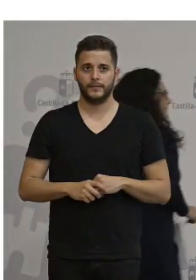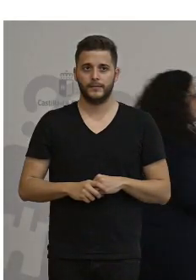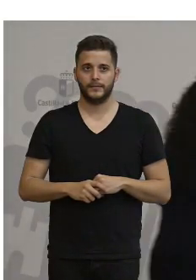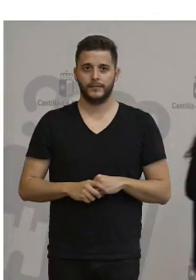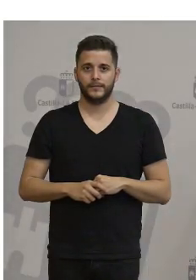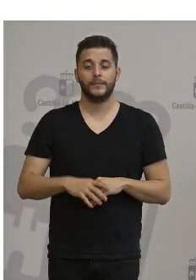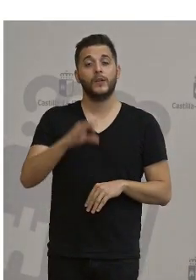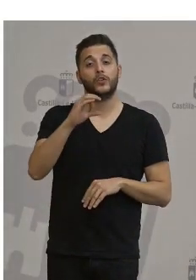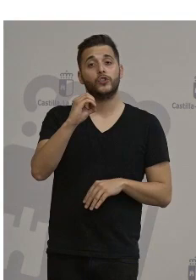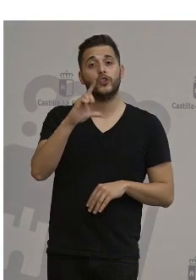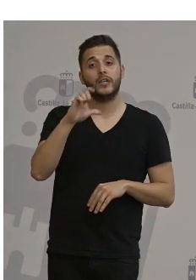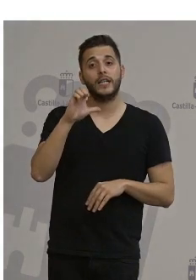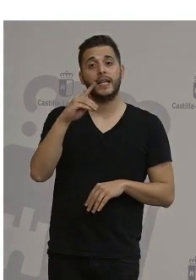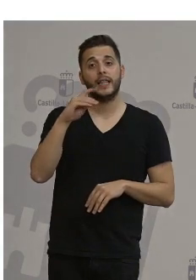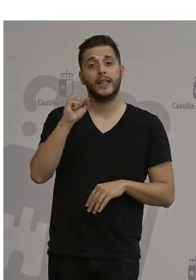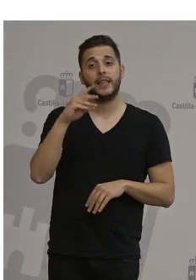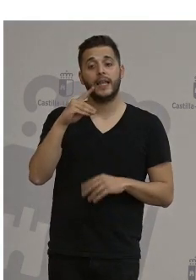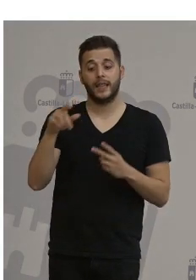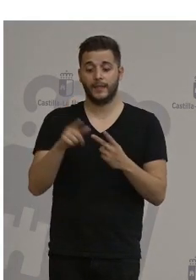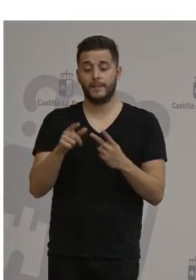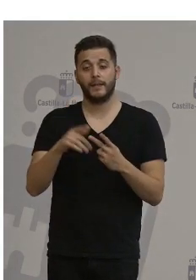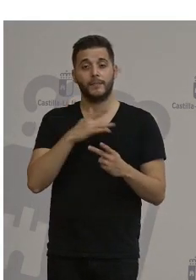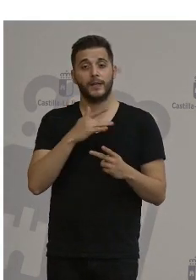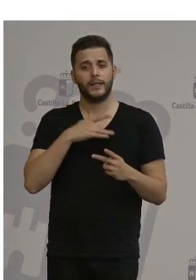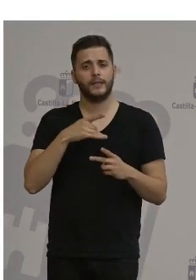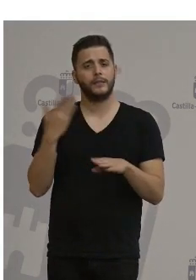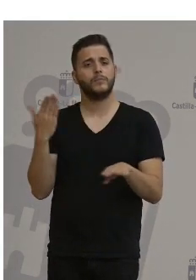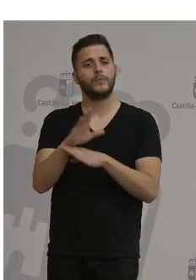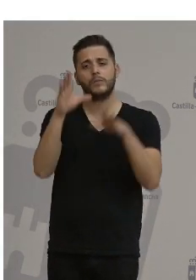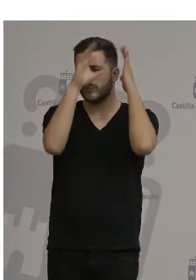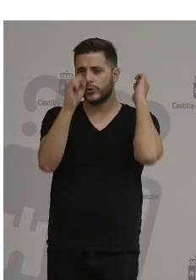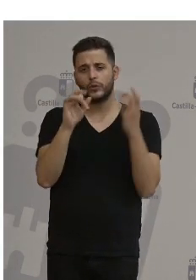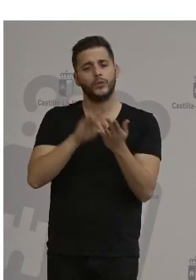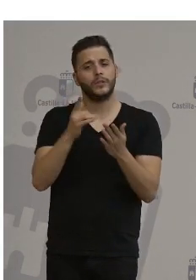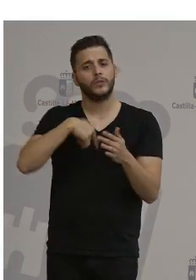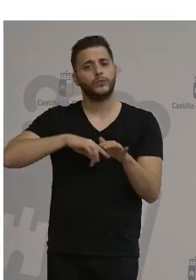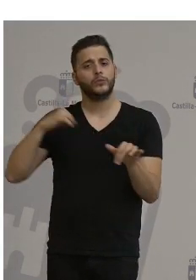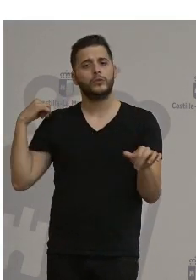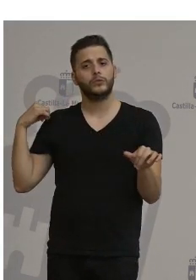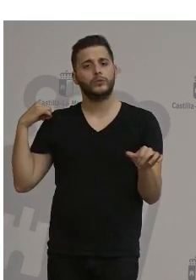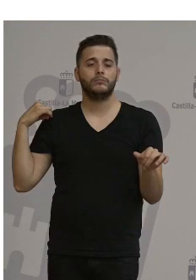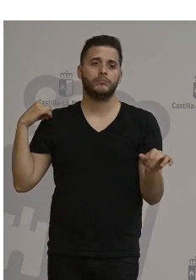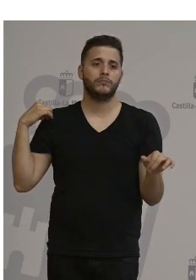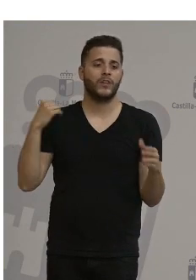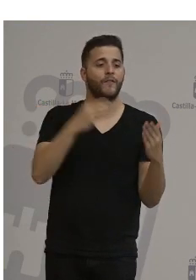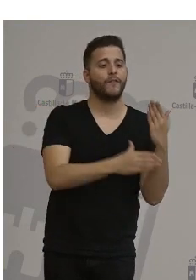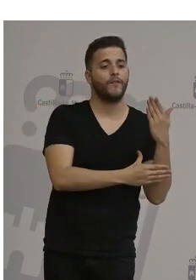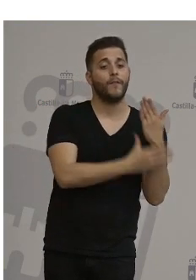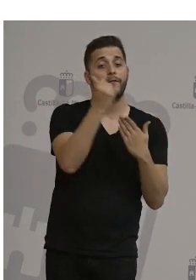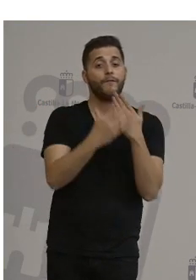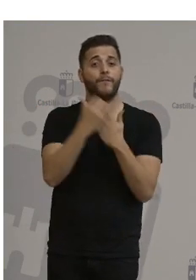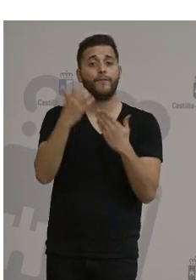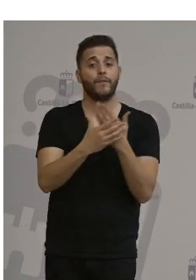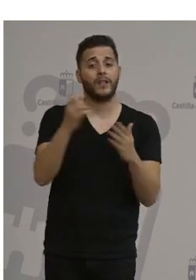Soledad y María nos van a presentar un protocolo en el que hemos estado trabajando desde diferentes federaciones de diferentes plena